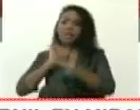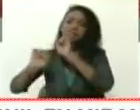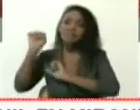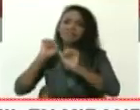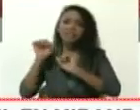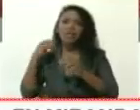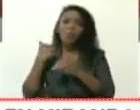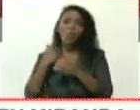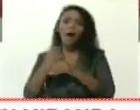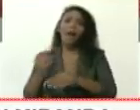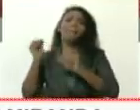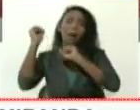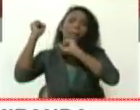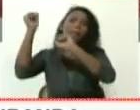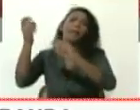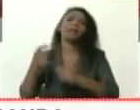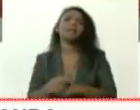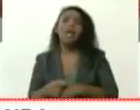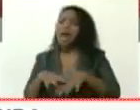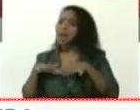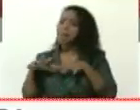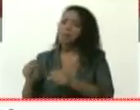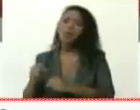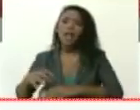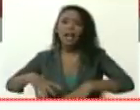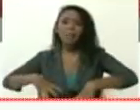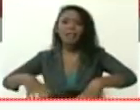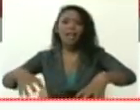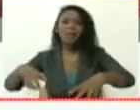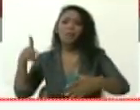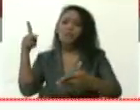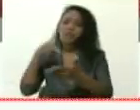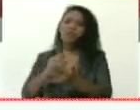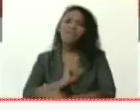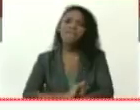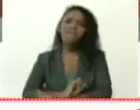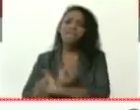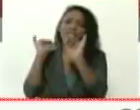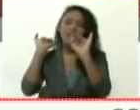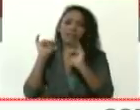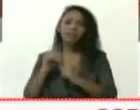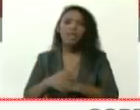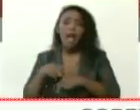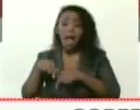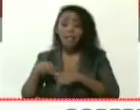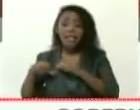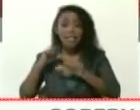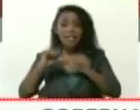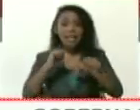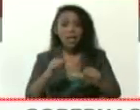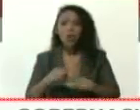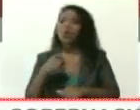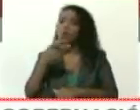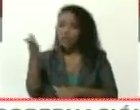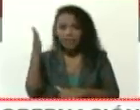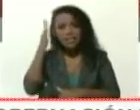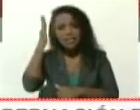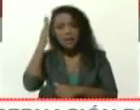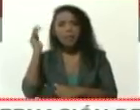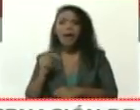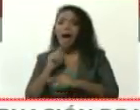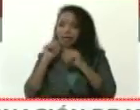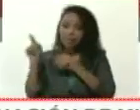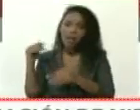hay, y el imperialismo y el capitalismo llegará a su fin este siglo. Tengan ustedes la certeza de que así será.